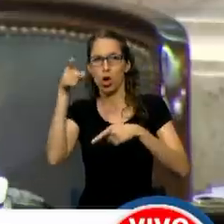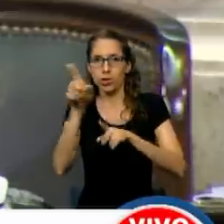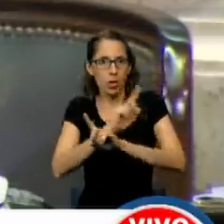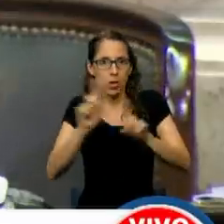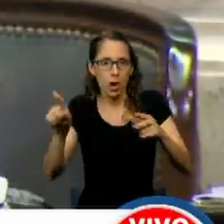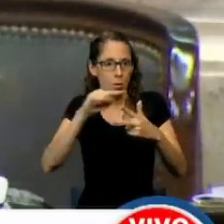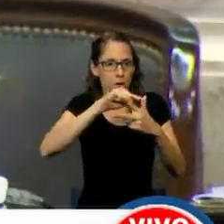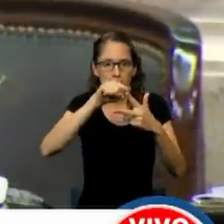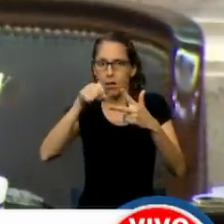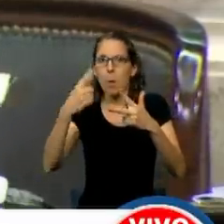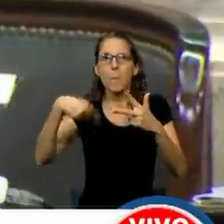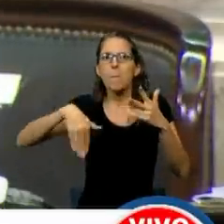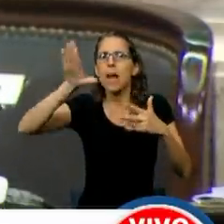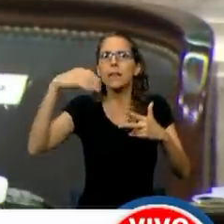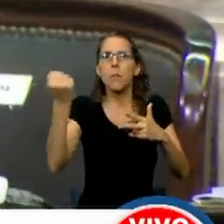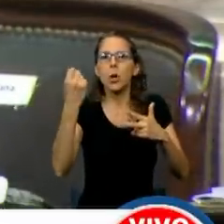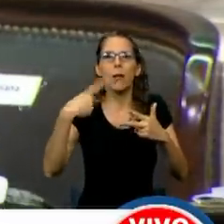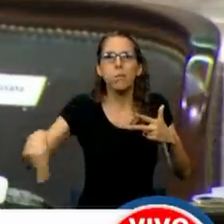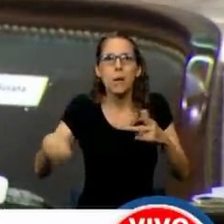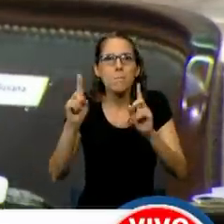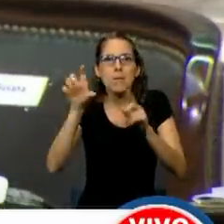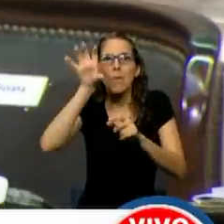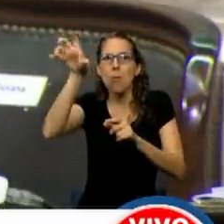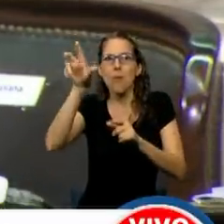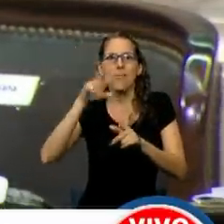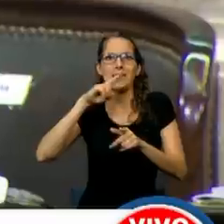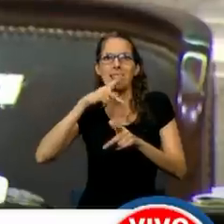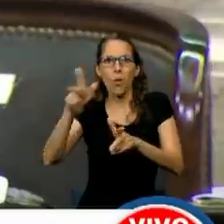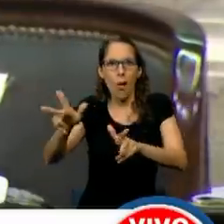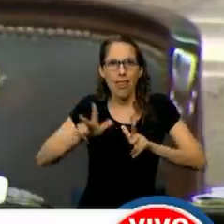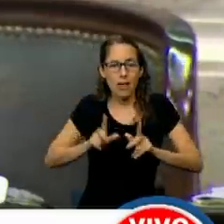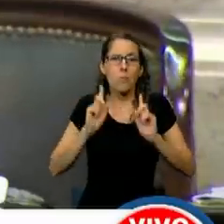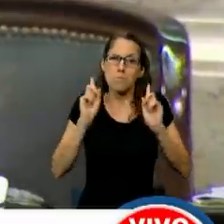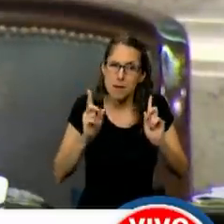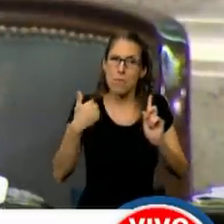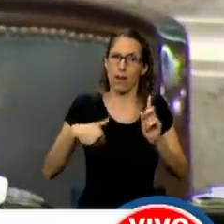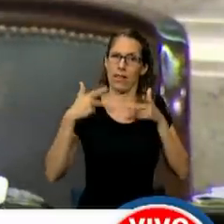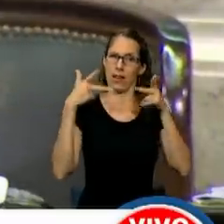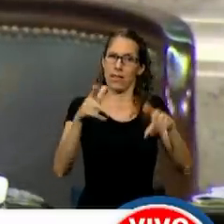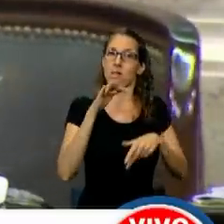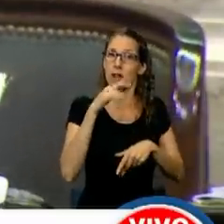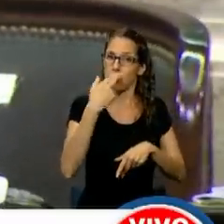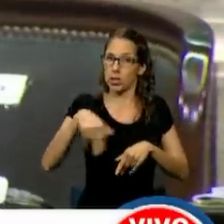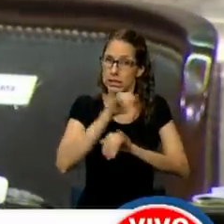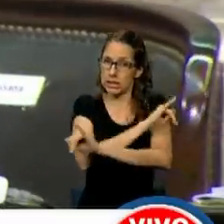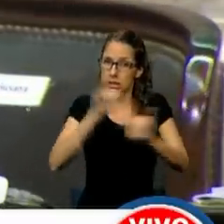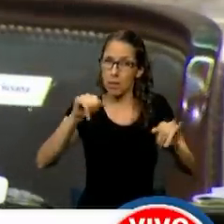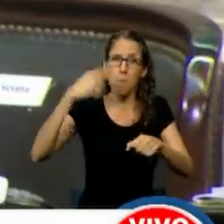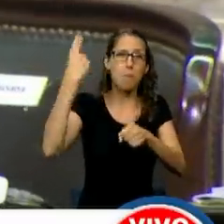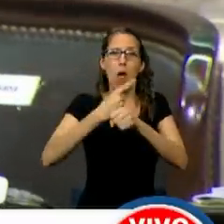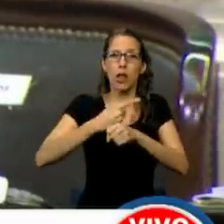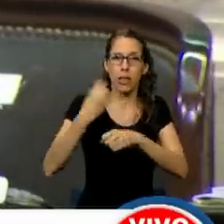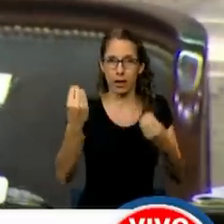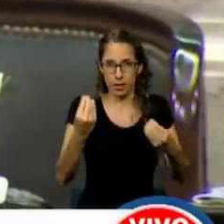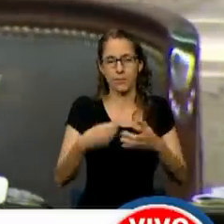de la prioridad que nos señalaron los sanjuaninos y los argentinos el 14 de noviembre a los queridos productores aun juan les